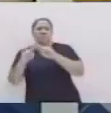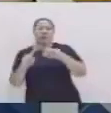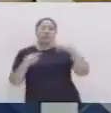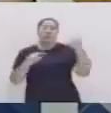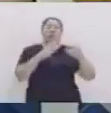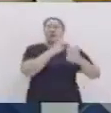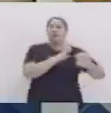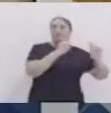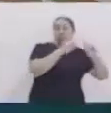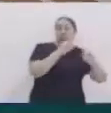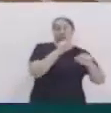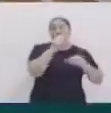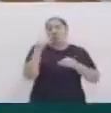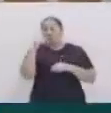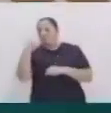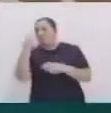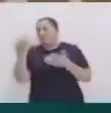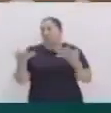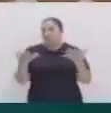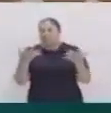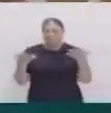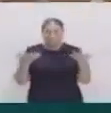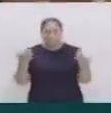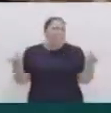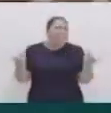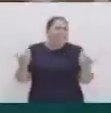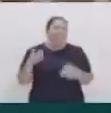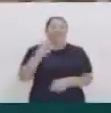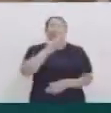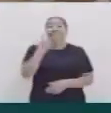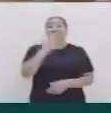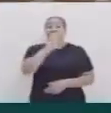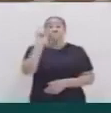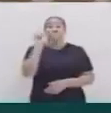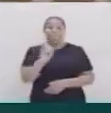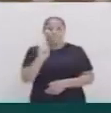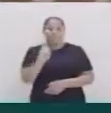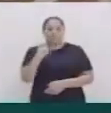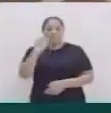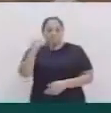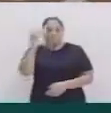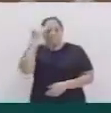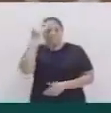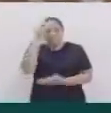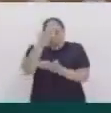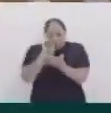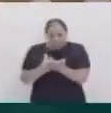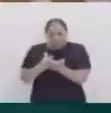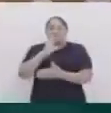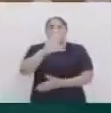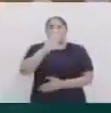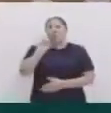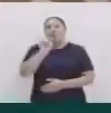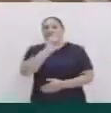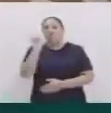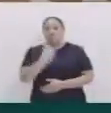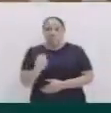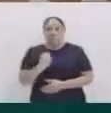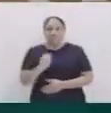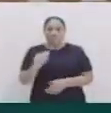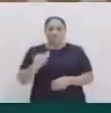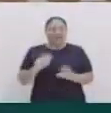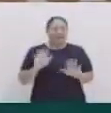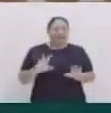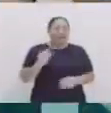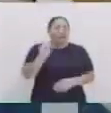primera escudo y la segunda cara. Entonces, ahora vamos a tener del 100% el 50%. Ahora,